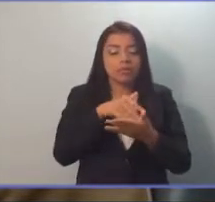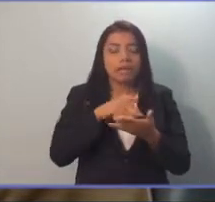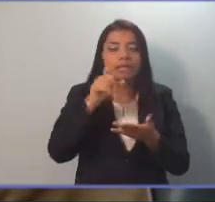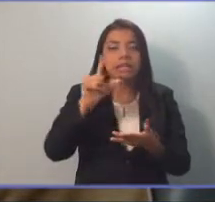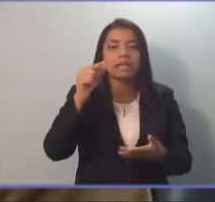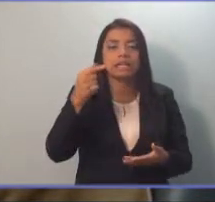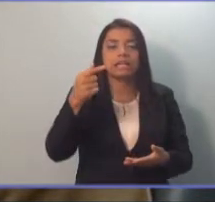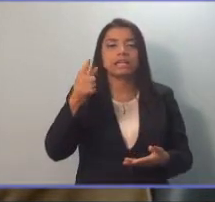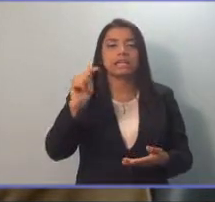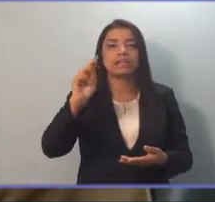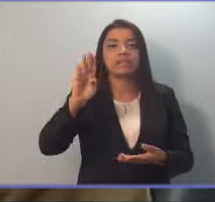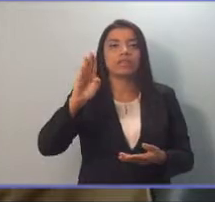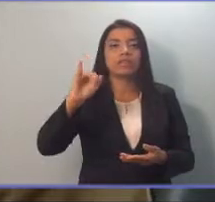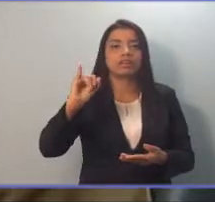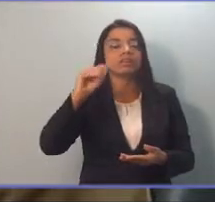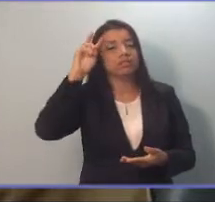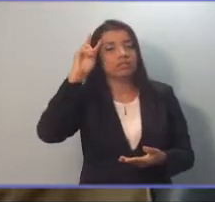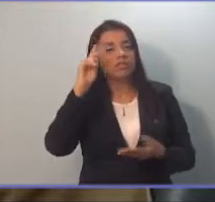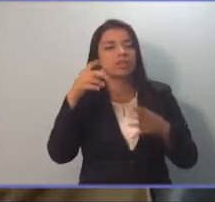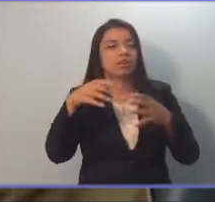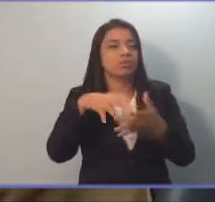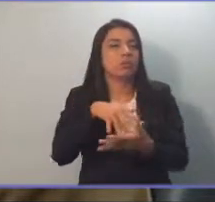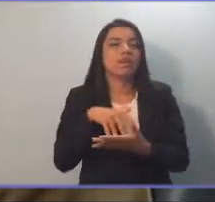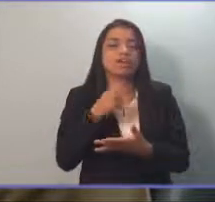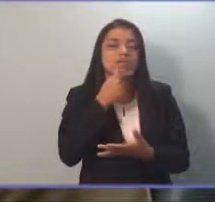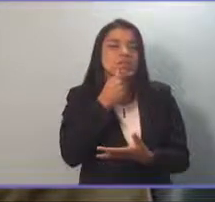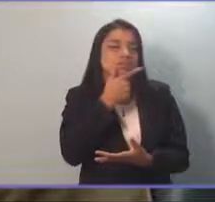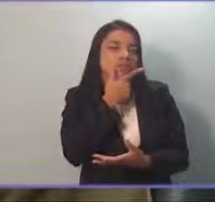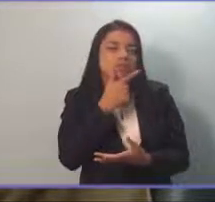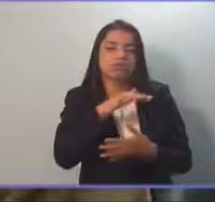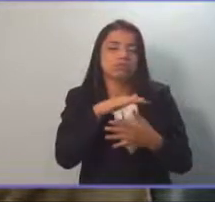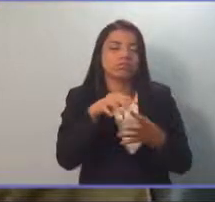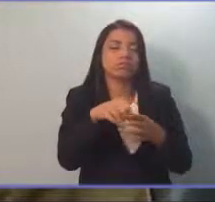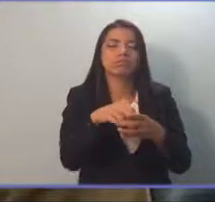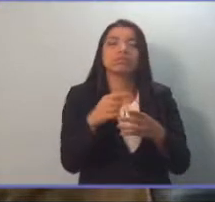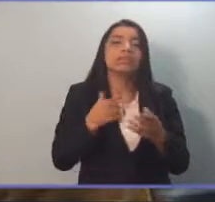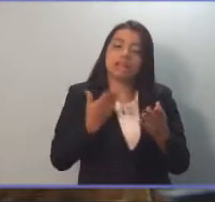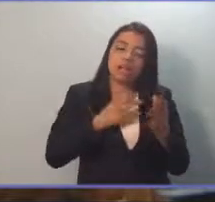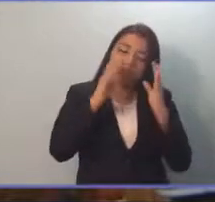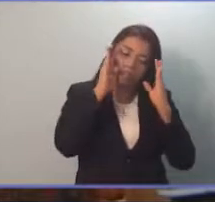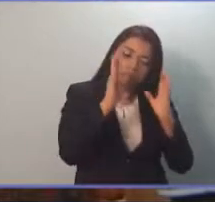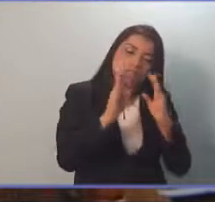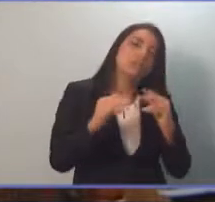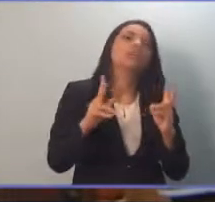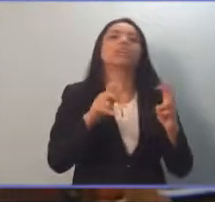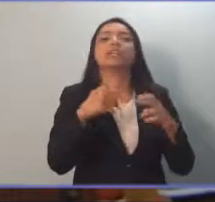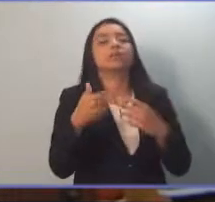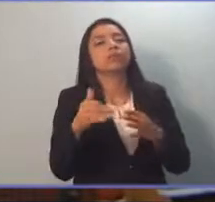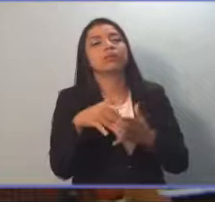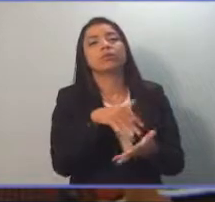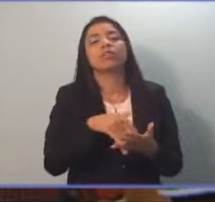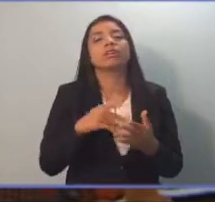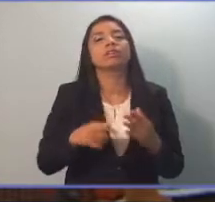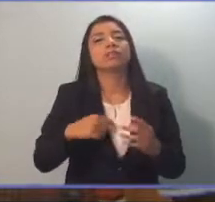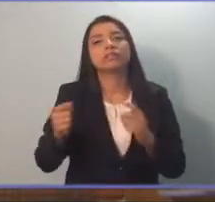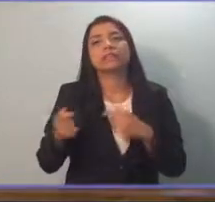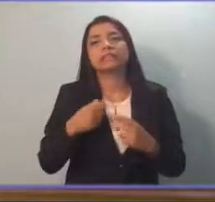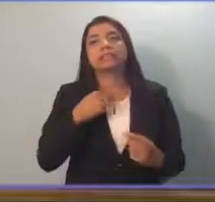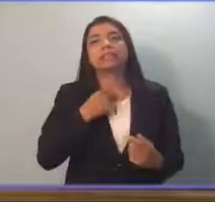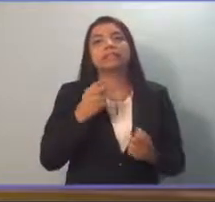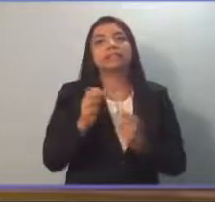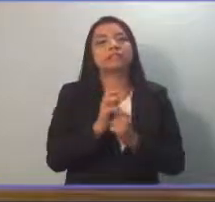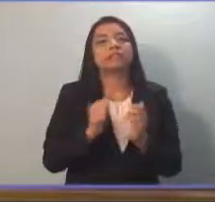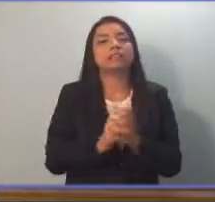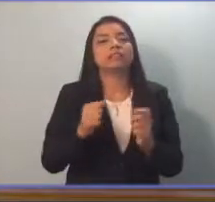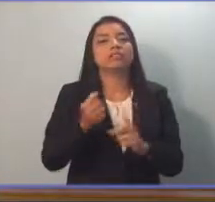y para el abordaje de la situación de movilidad humana a causa de la violencia en nuestro país. En este